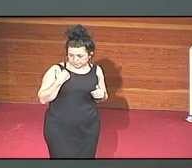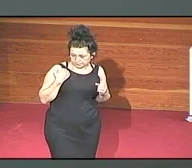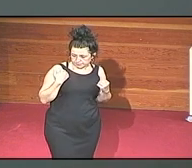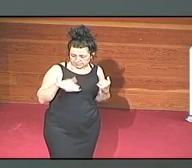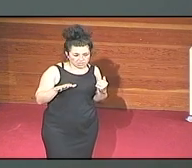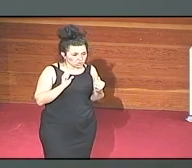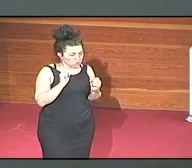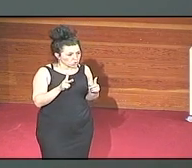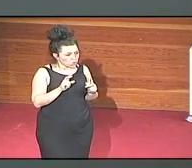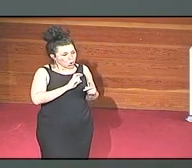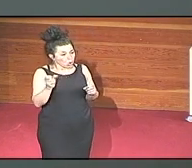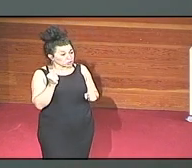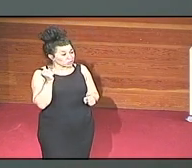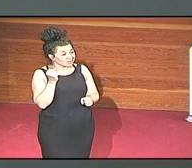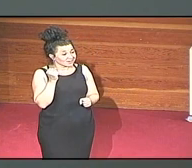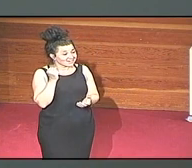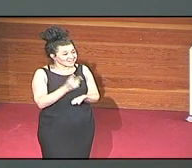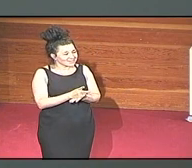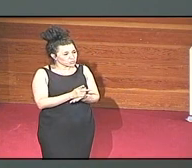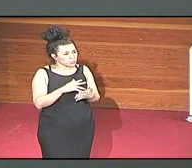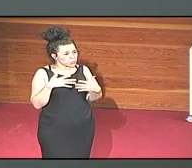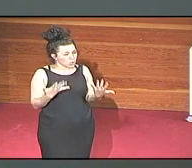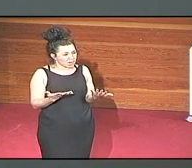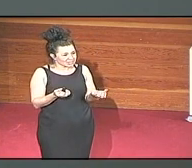y el otro reto es transmitir